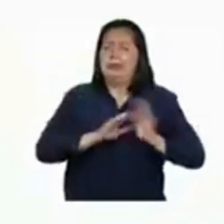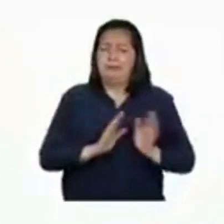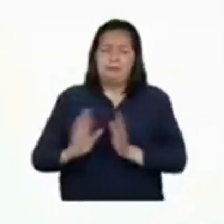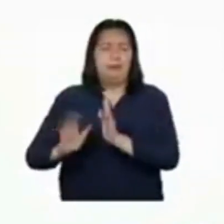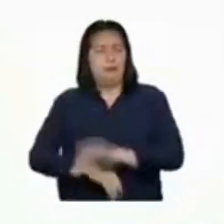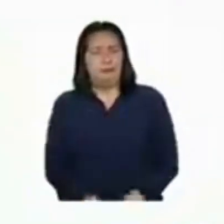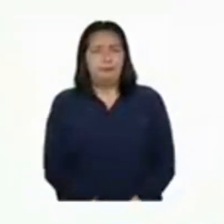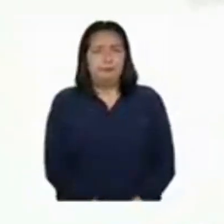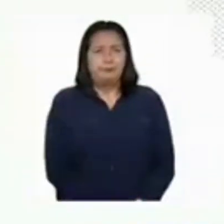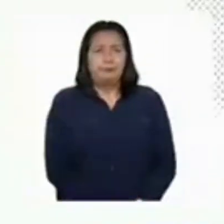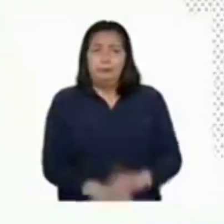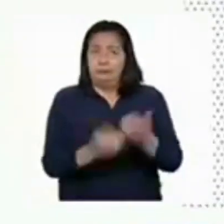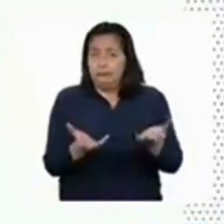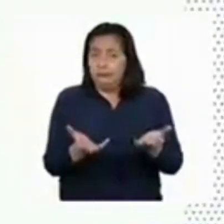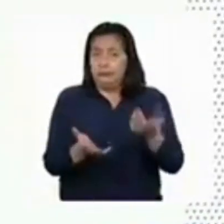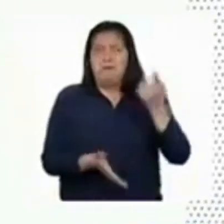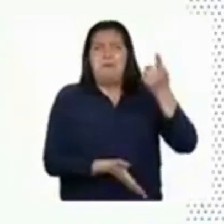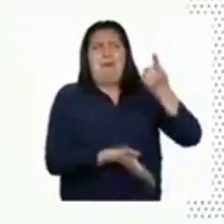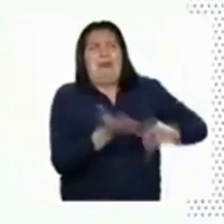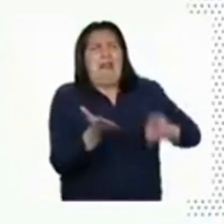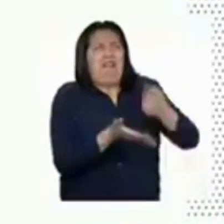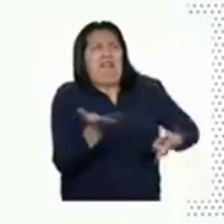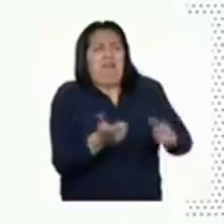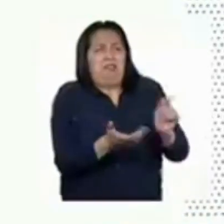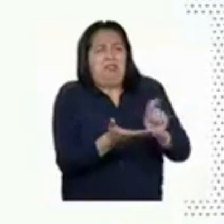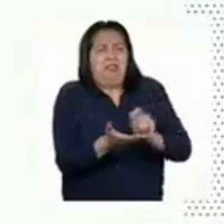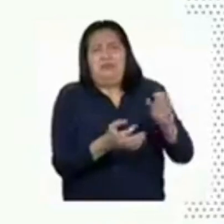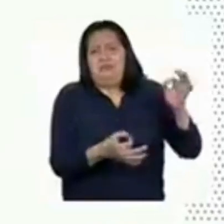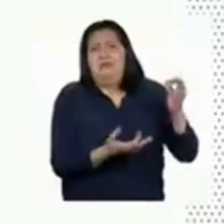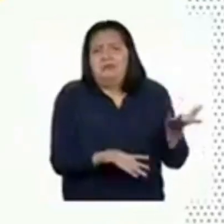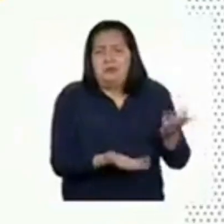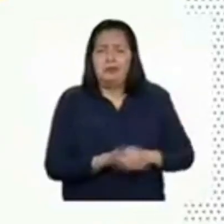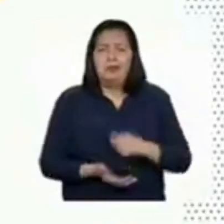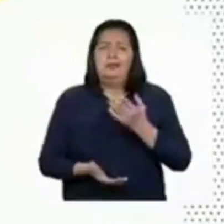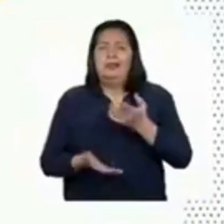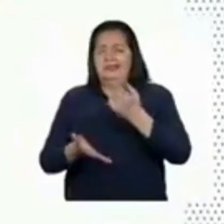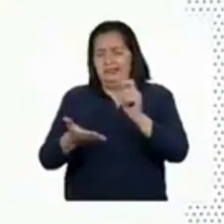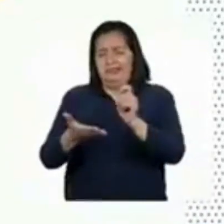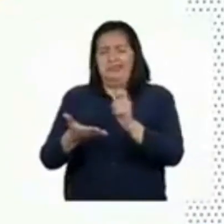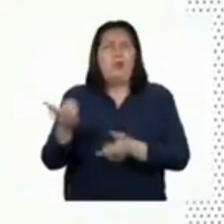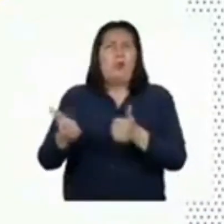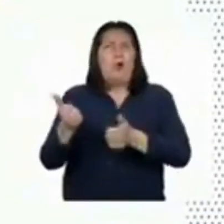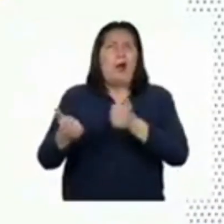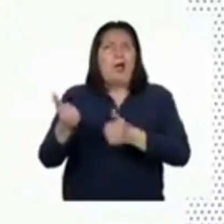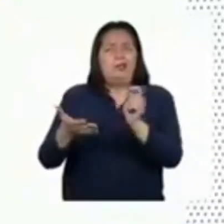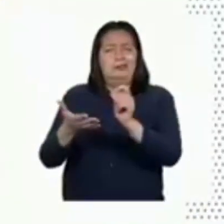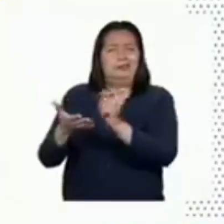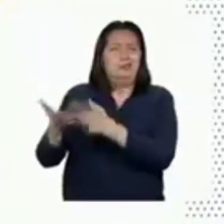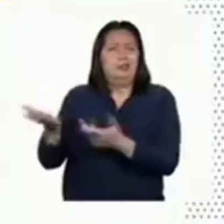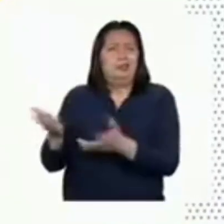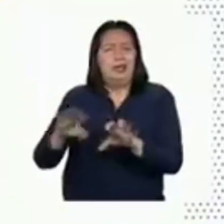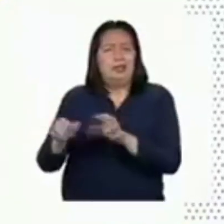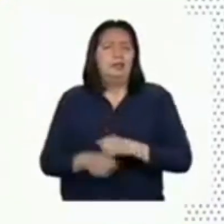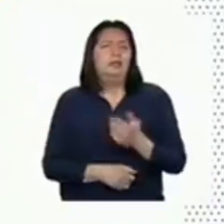planificación. ¿Para qué escribiré este texto? ¿Qué tipo de texto escribiré? ¿Para quién